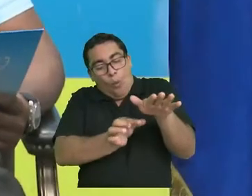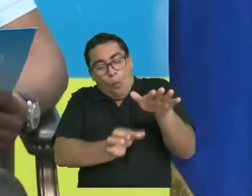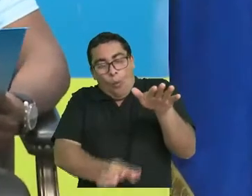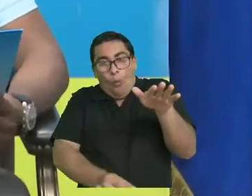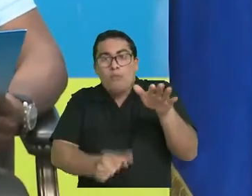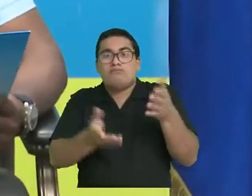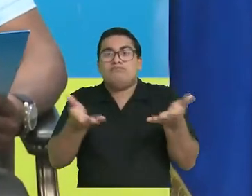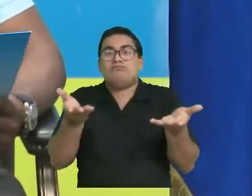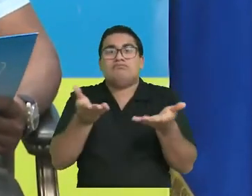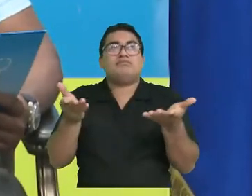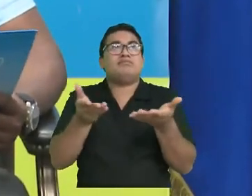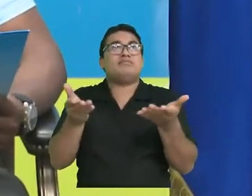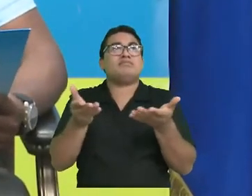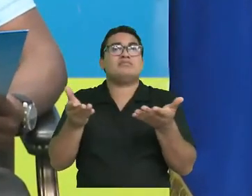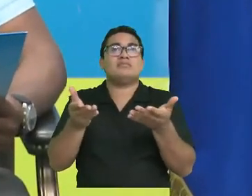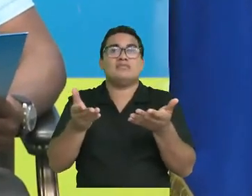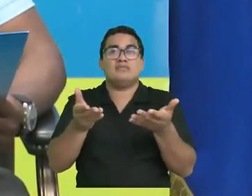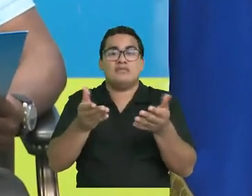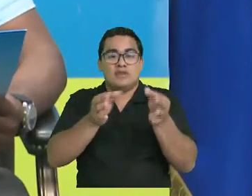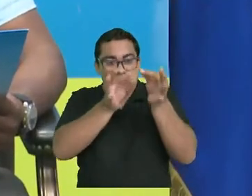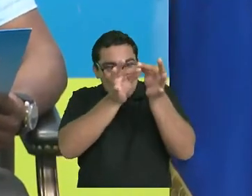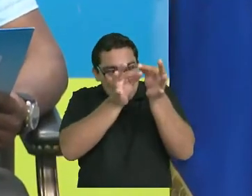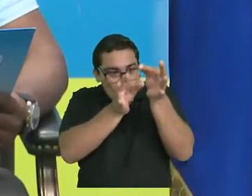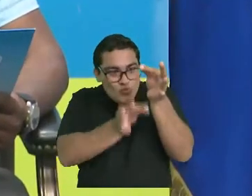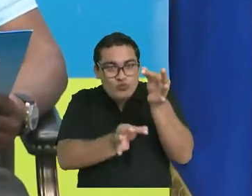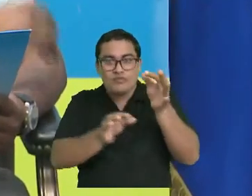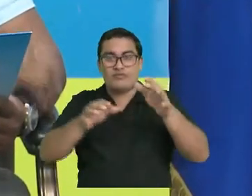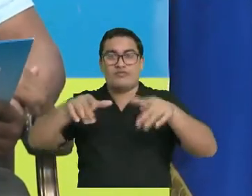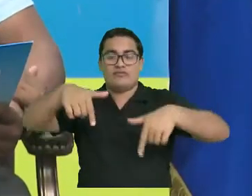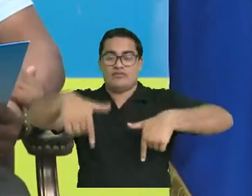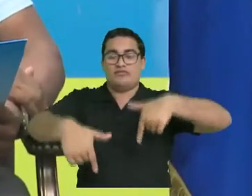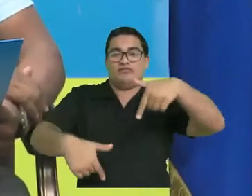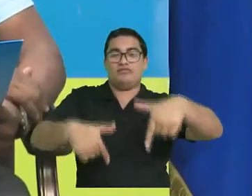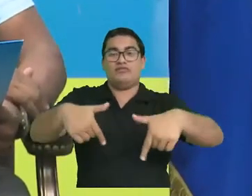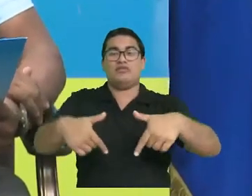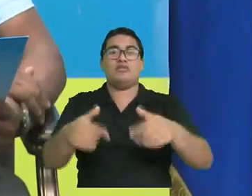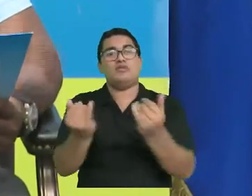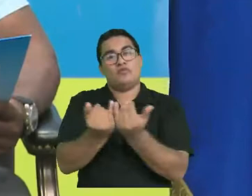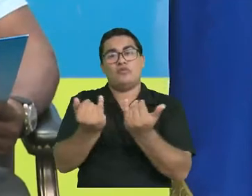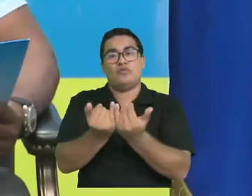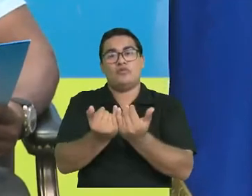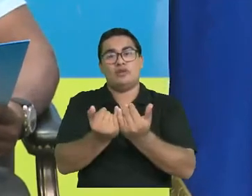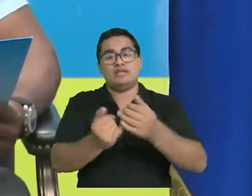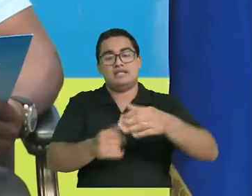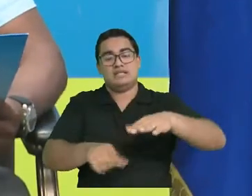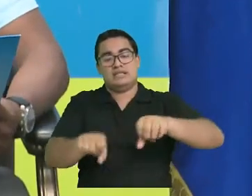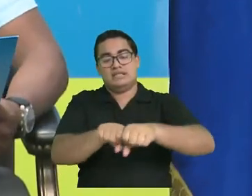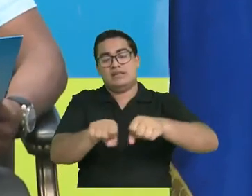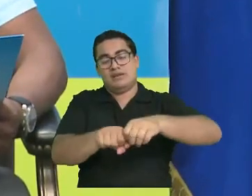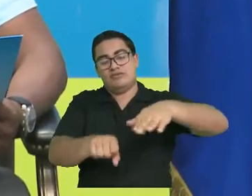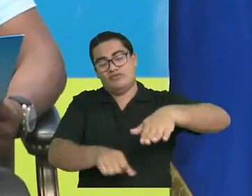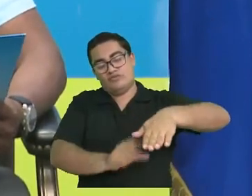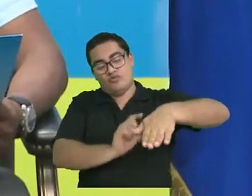¿cómo se dice? Puntitas puntiagudas. Hoy está de moda también las plataformas. ¿Se puede incluir